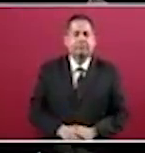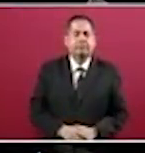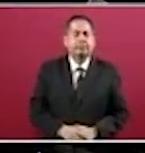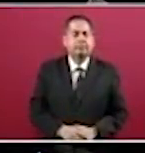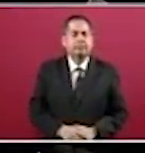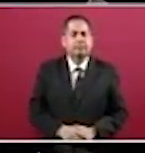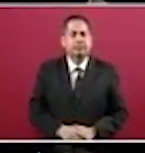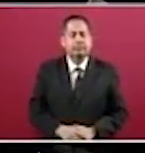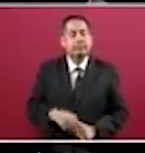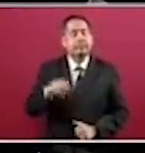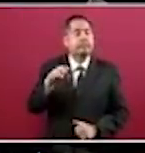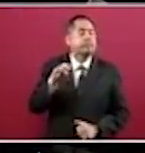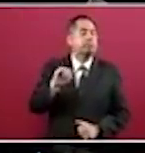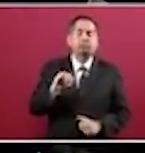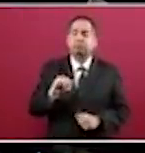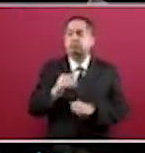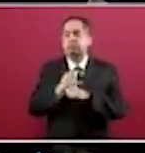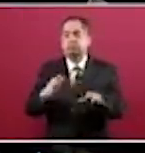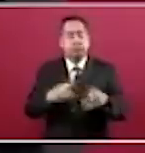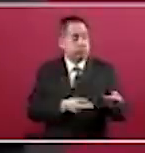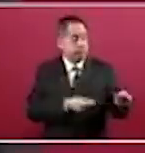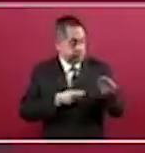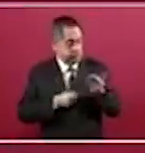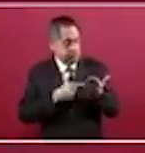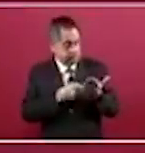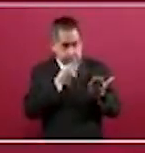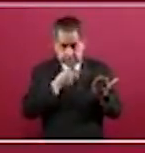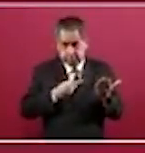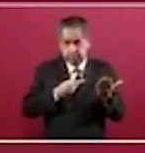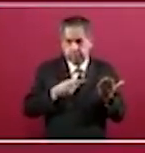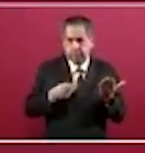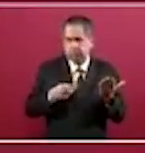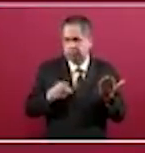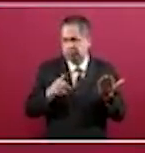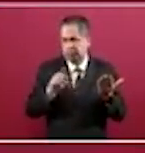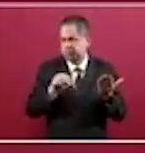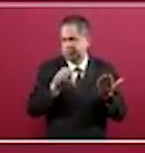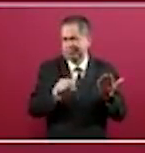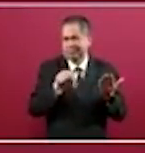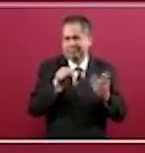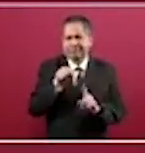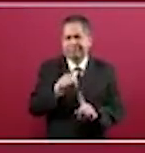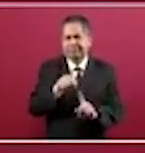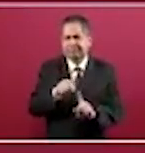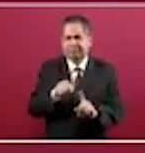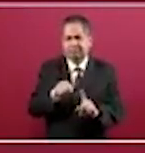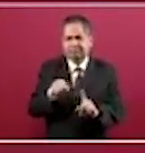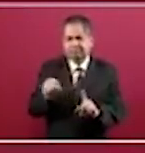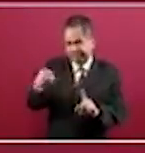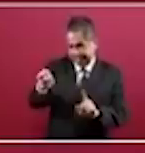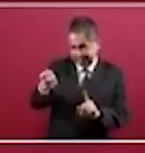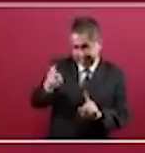Sí, pero la información que tengo es que no es del todo